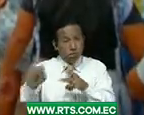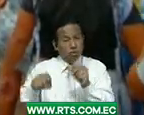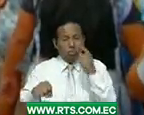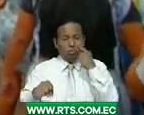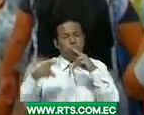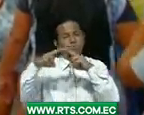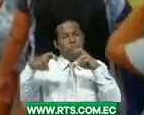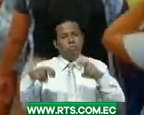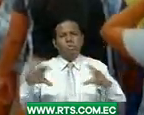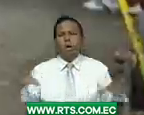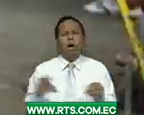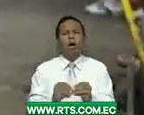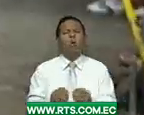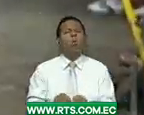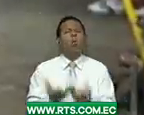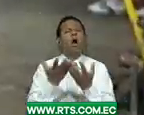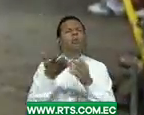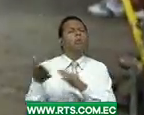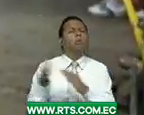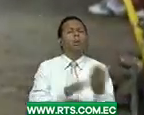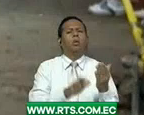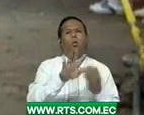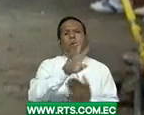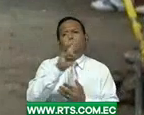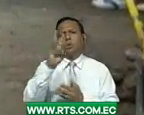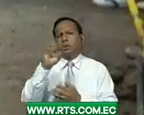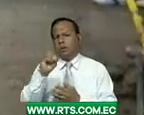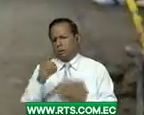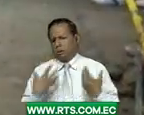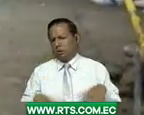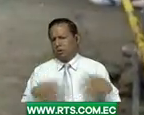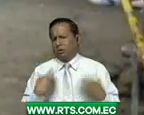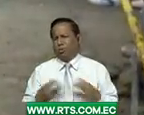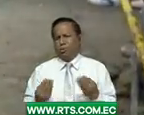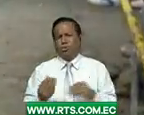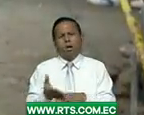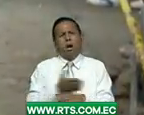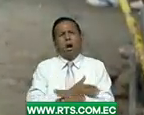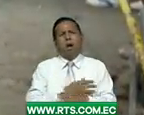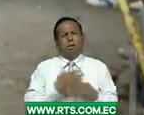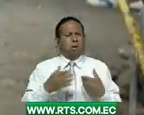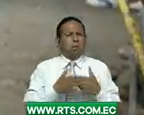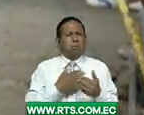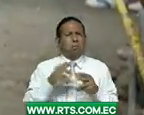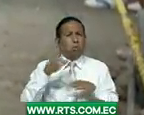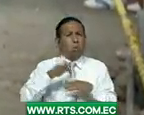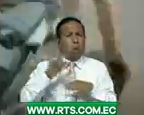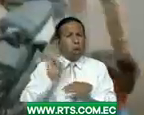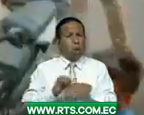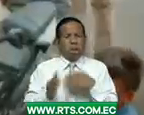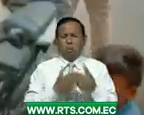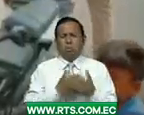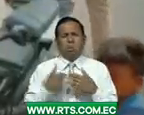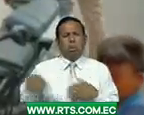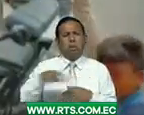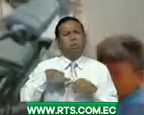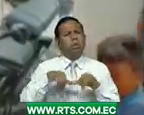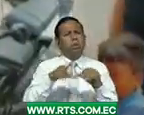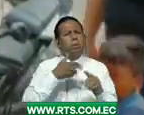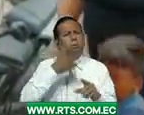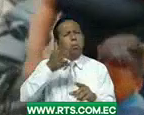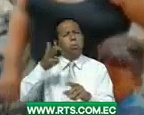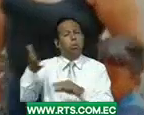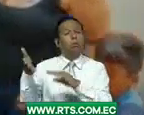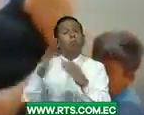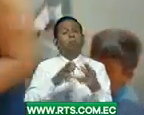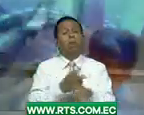las 460, muchas en el marco del estado de excepción que rige desde el pasado 1 de noviembre en Esmeraldas, informó